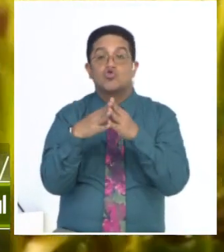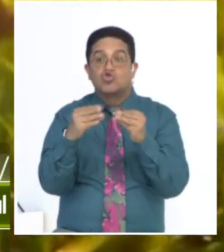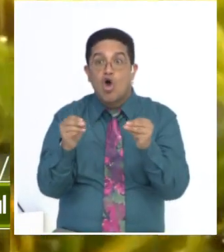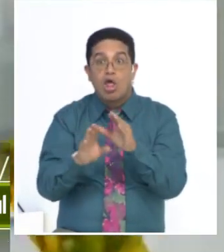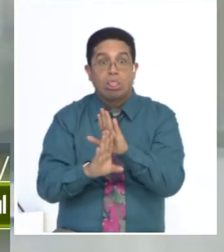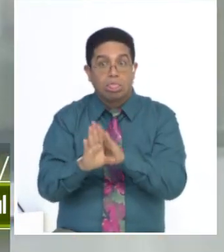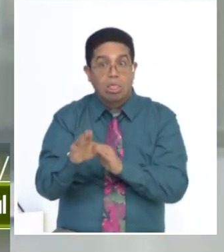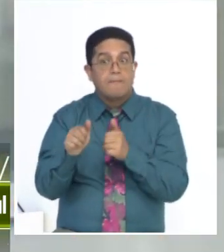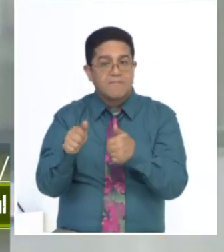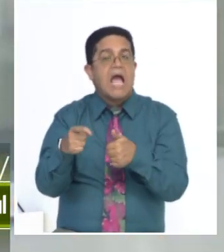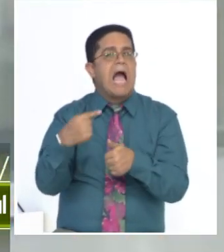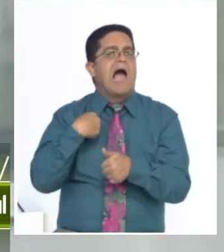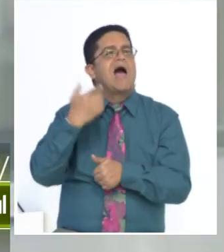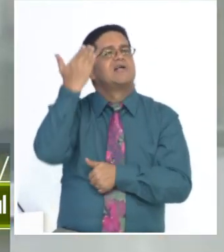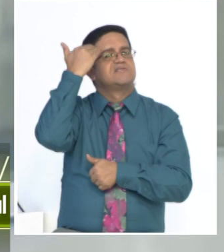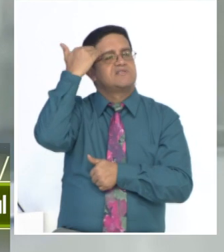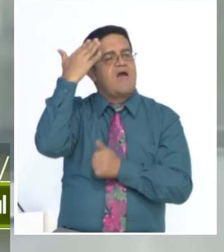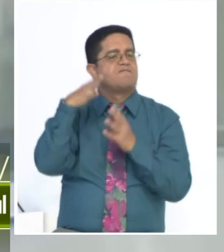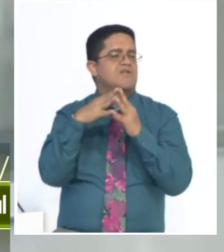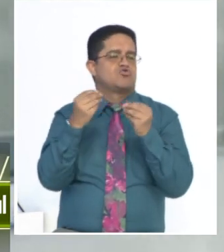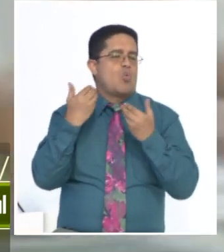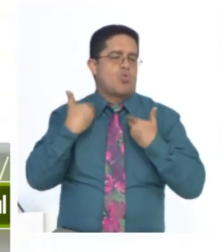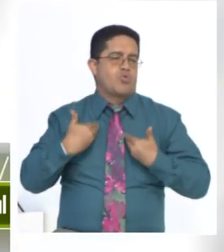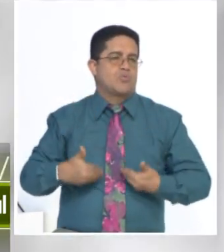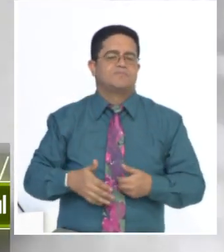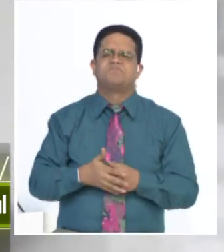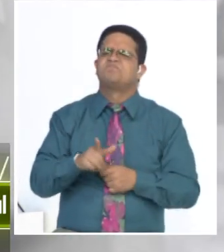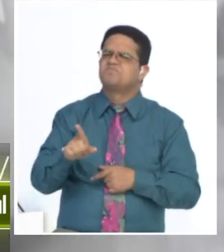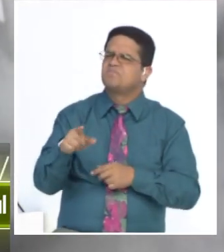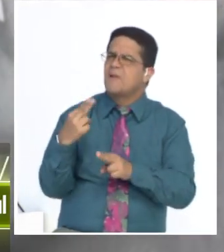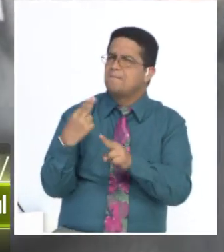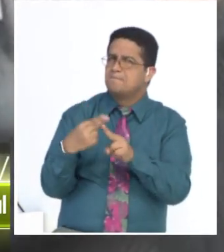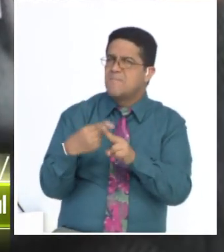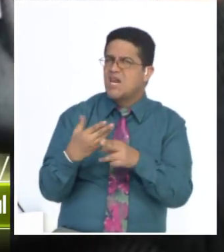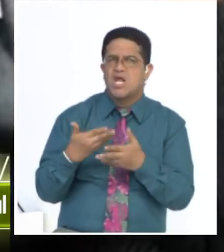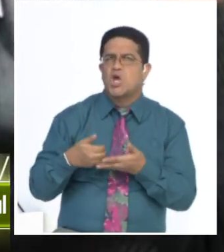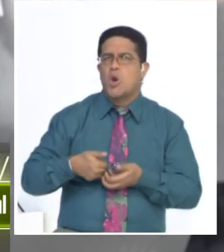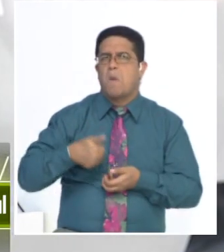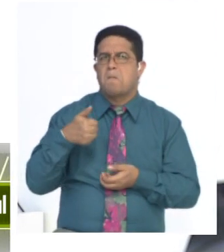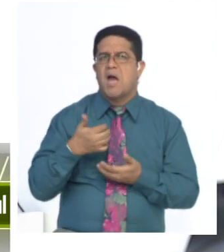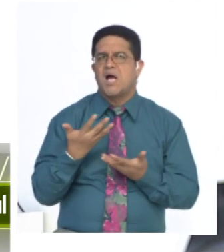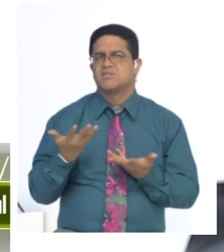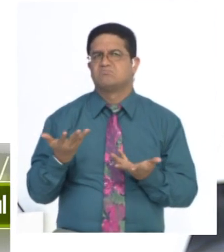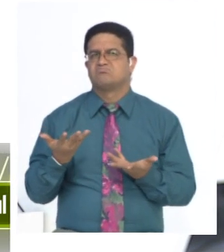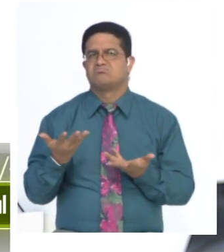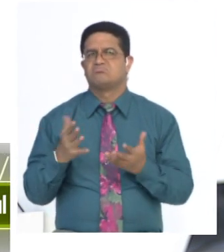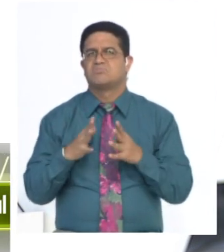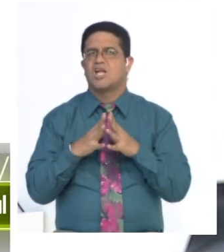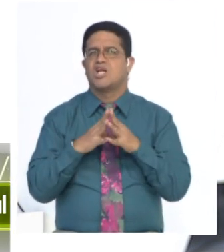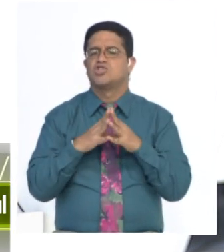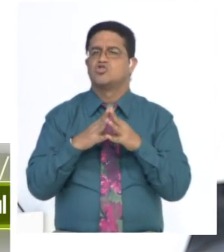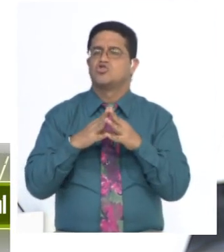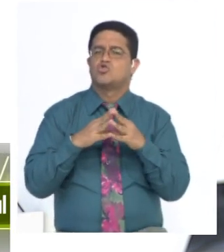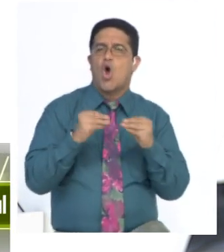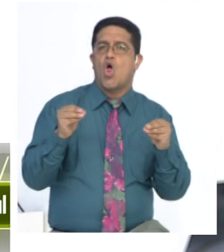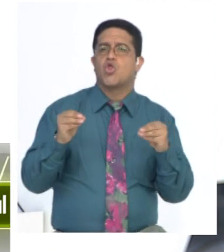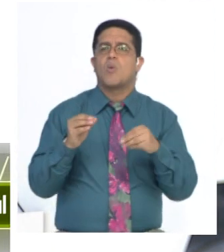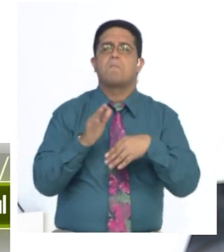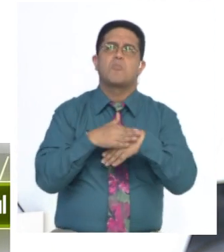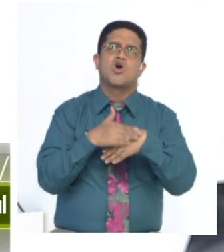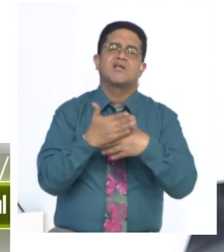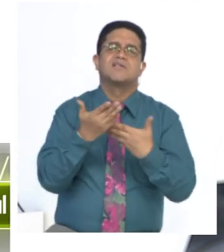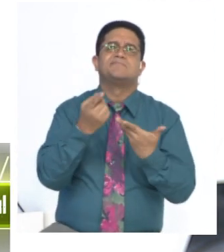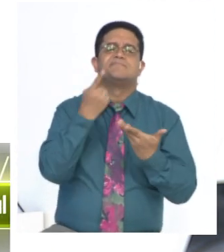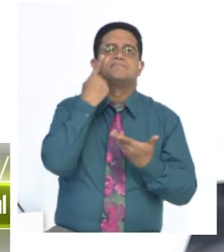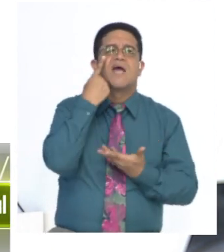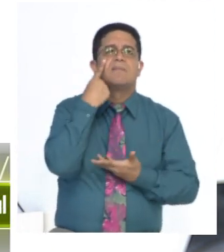haya sabido todo lo que pudo haber pasado. ¿Cuál es el mayor riesgo que conlleva la anestesia en todo su protocolo? Porque bien nos hablaba de que,